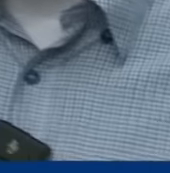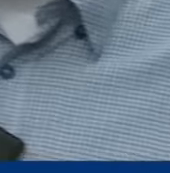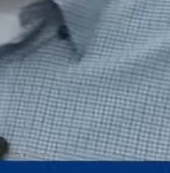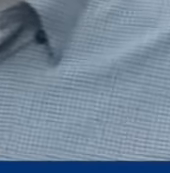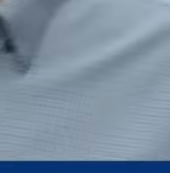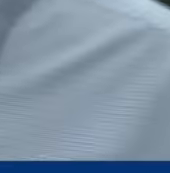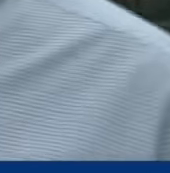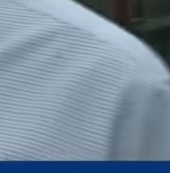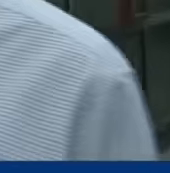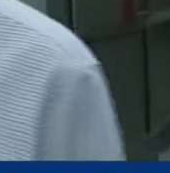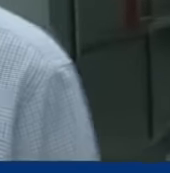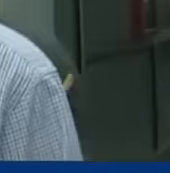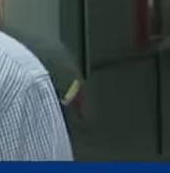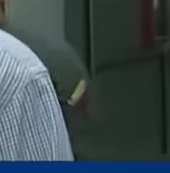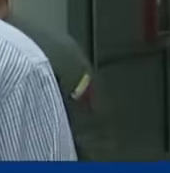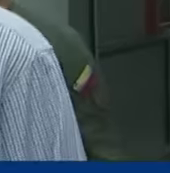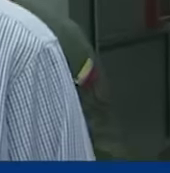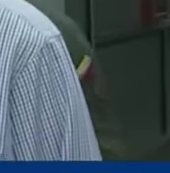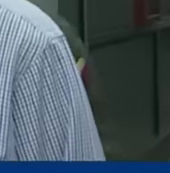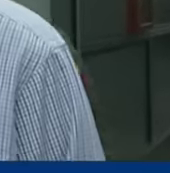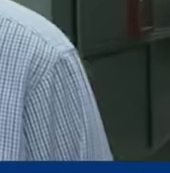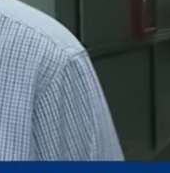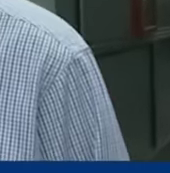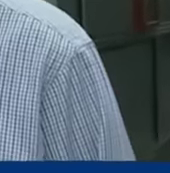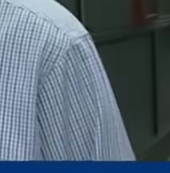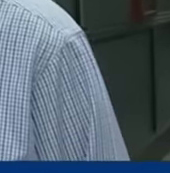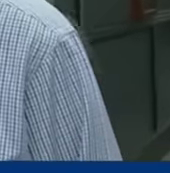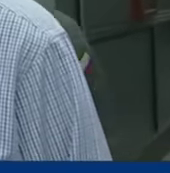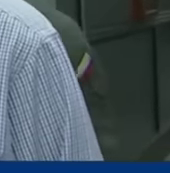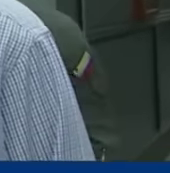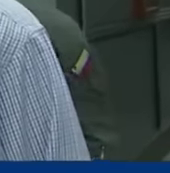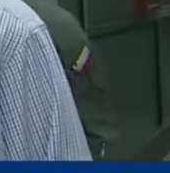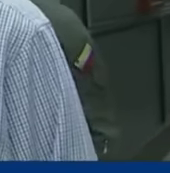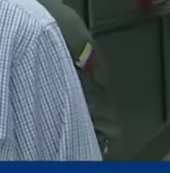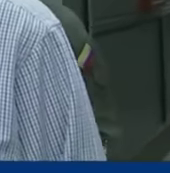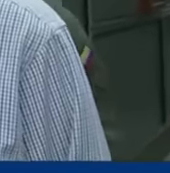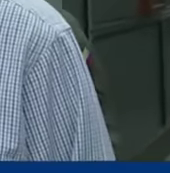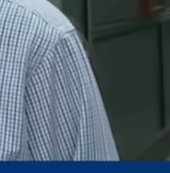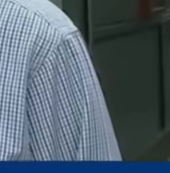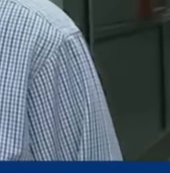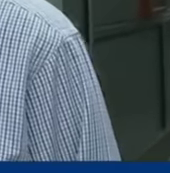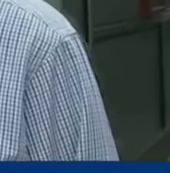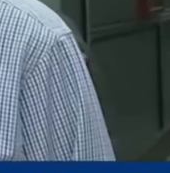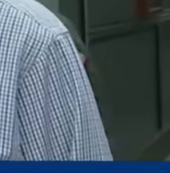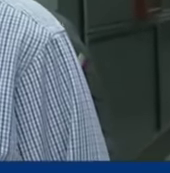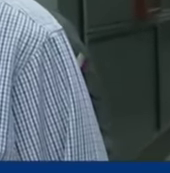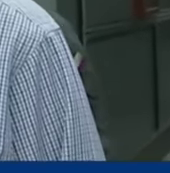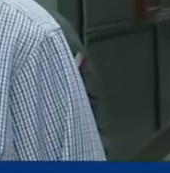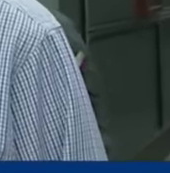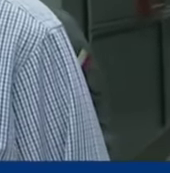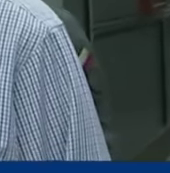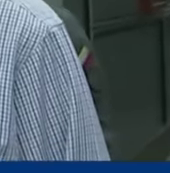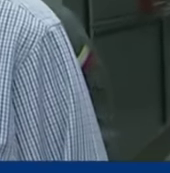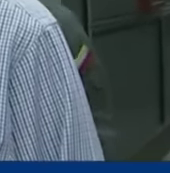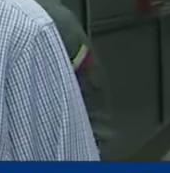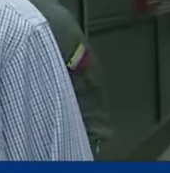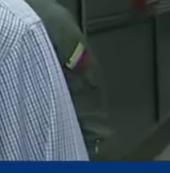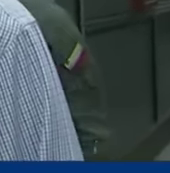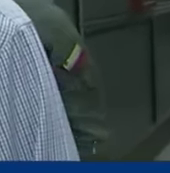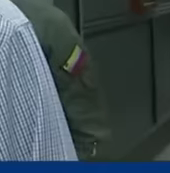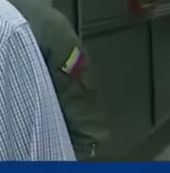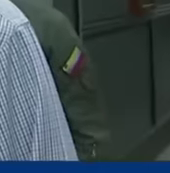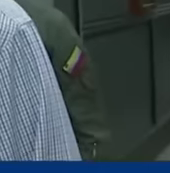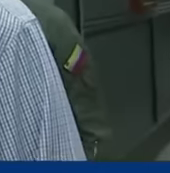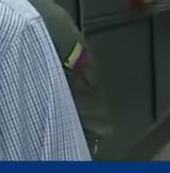Biden, dijo en un primer momento que él apoyaba una nueva elección y después dijo que había entendido mal esa pregunta y dijo que no lo apoyaba. Mientras que Andrés